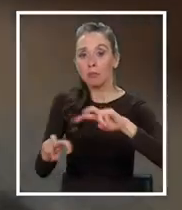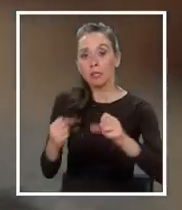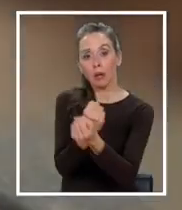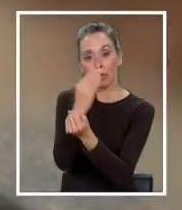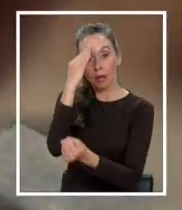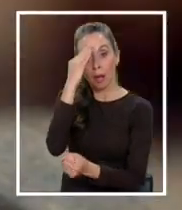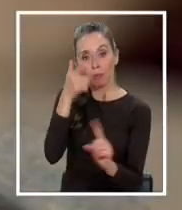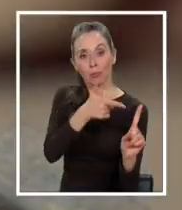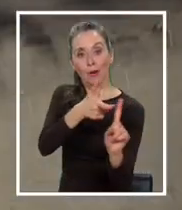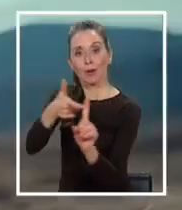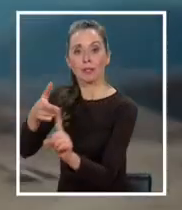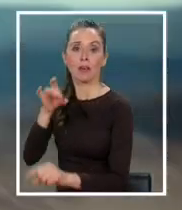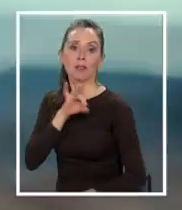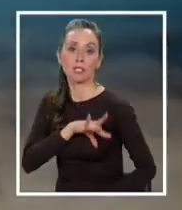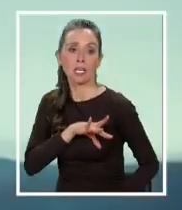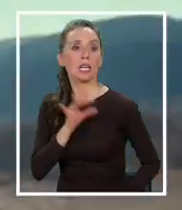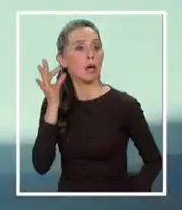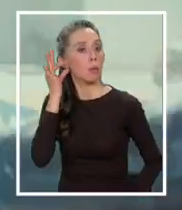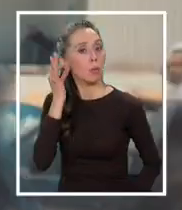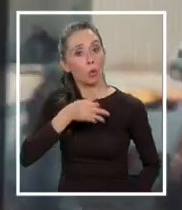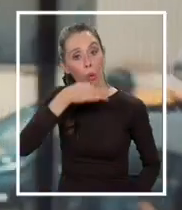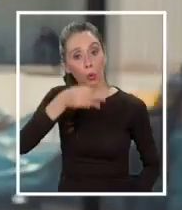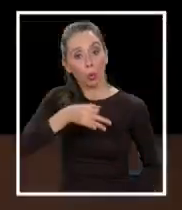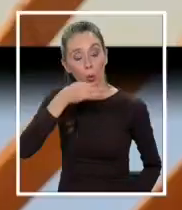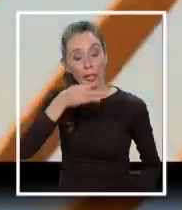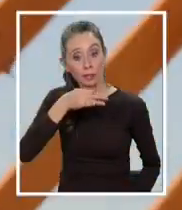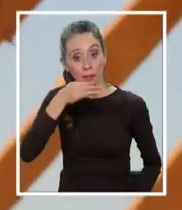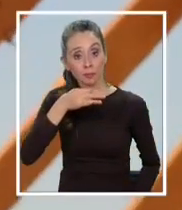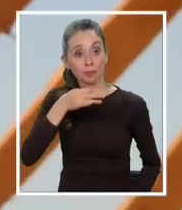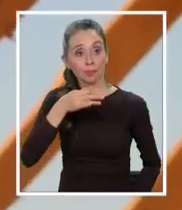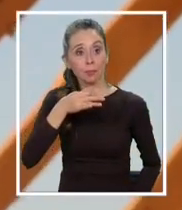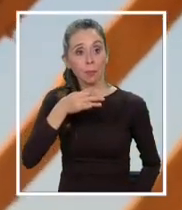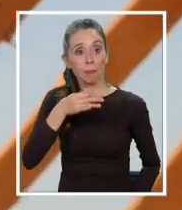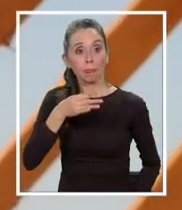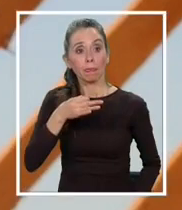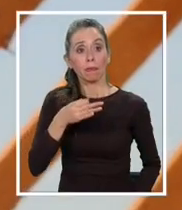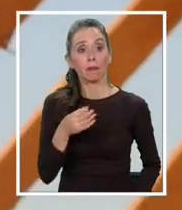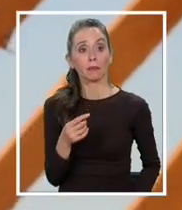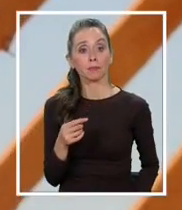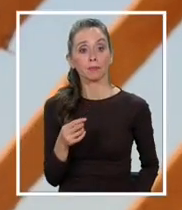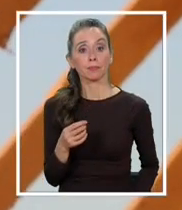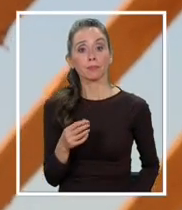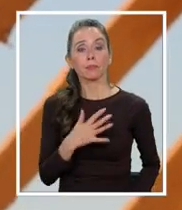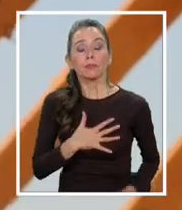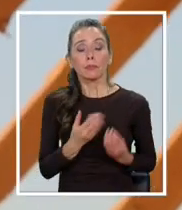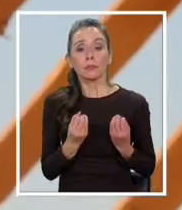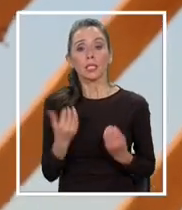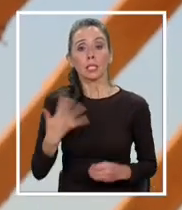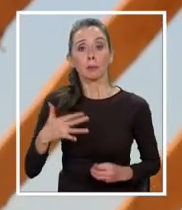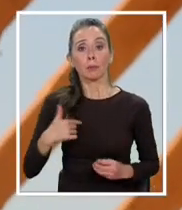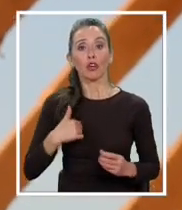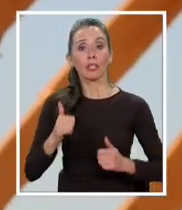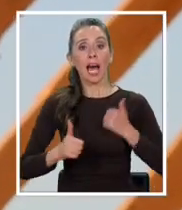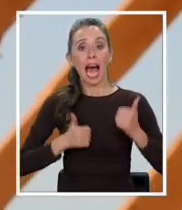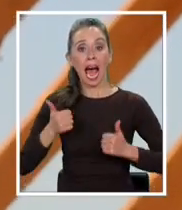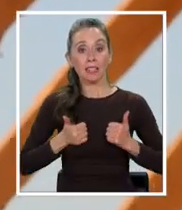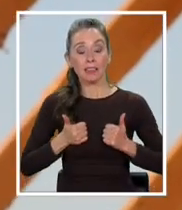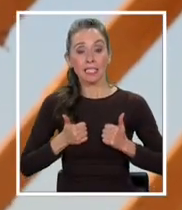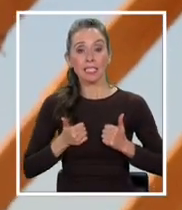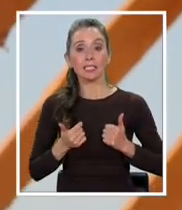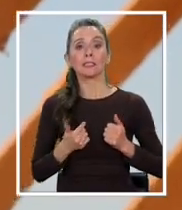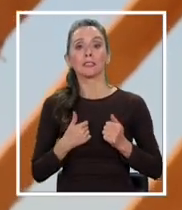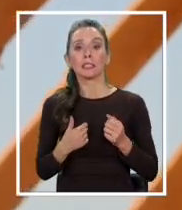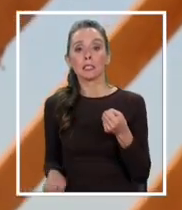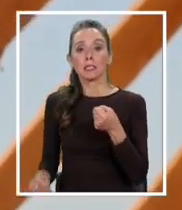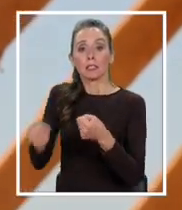chilena. A mí me parece que una de las gratificaciones y de lo importante de ser actriz es que a veces podemos darle voz